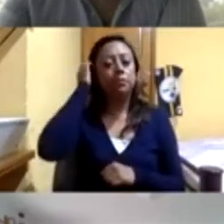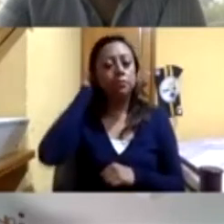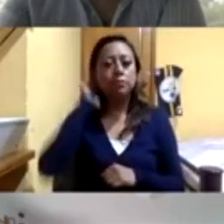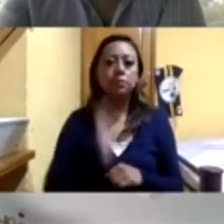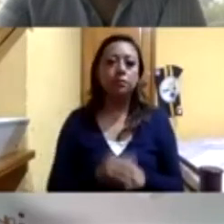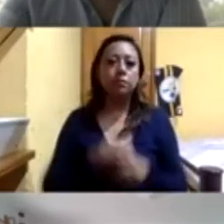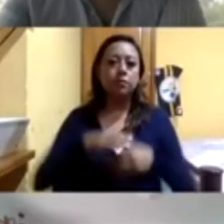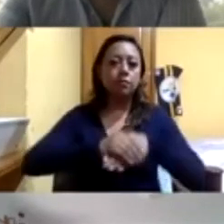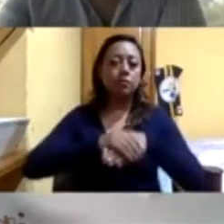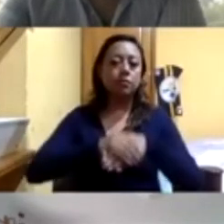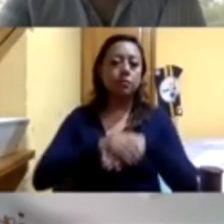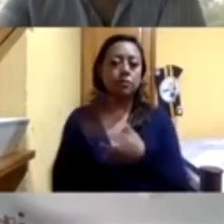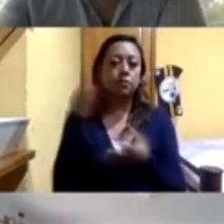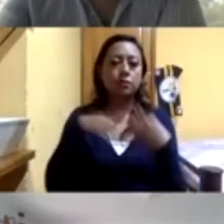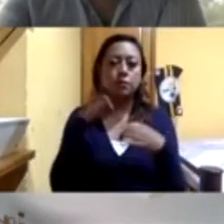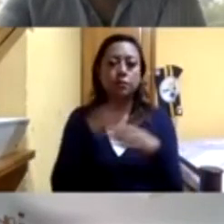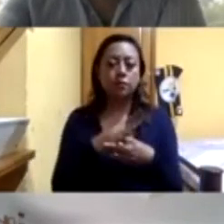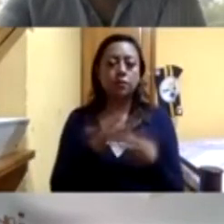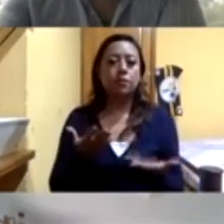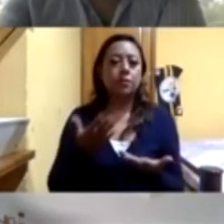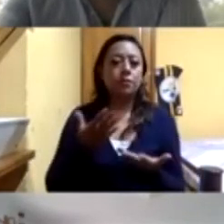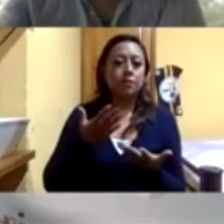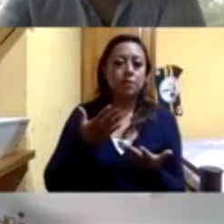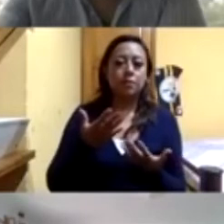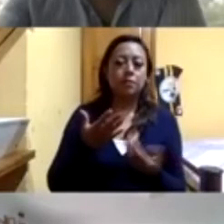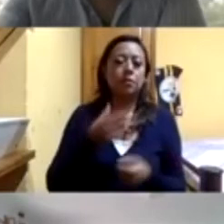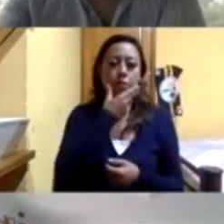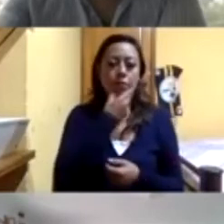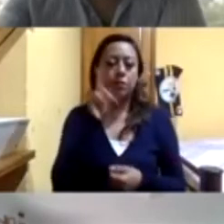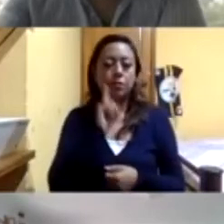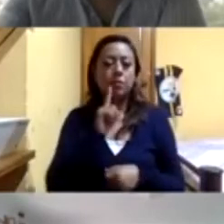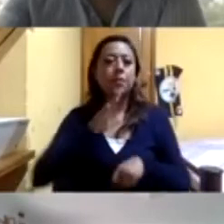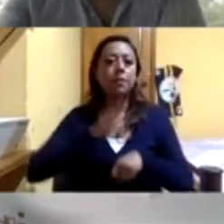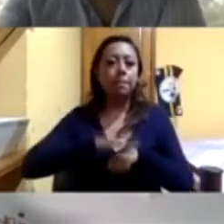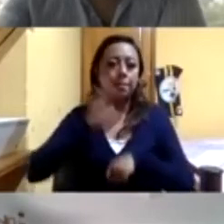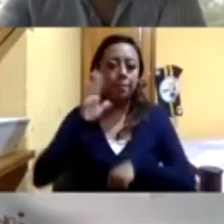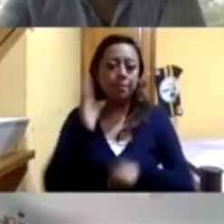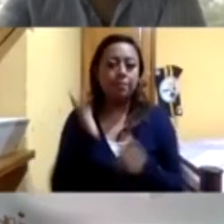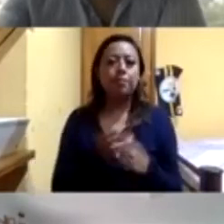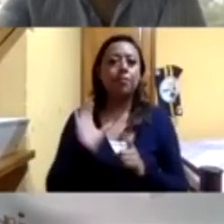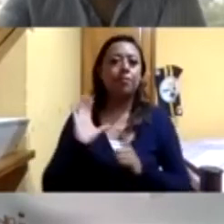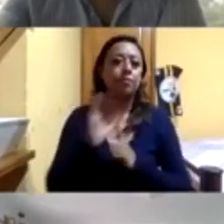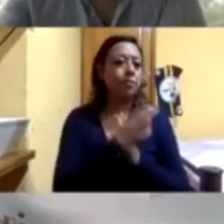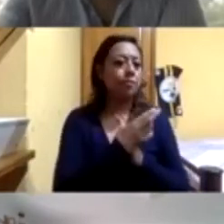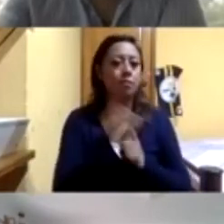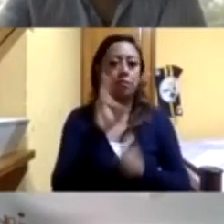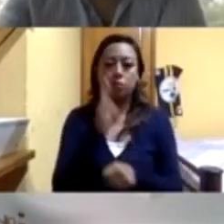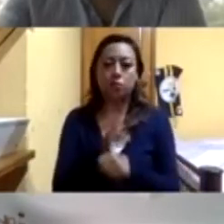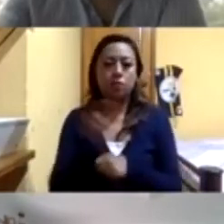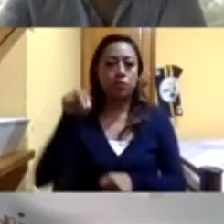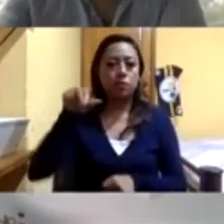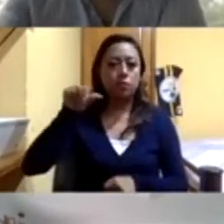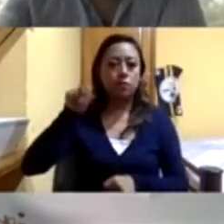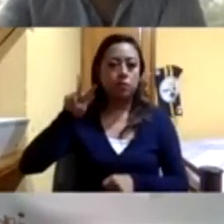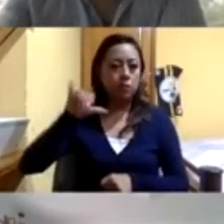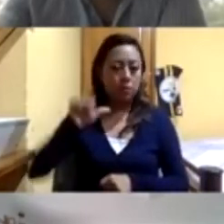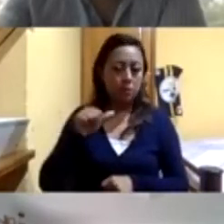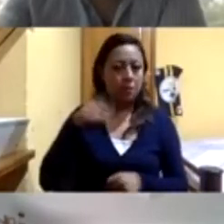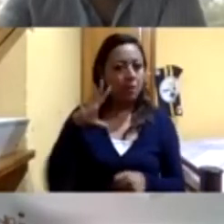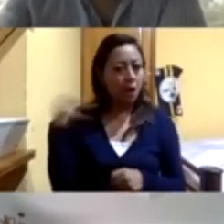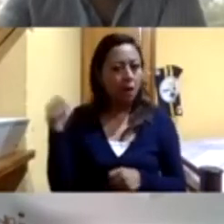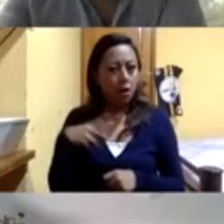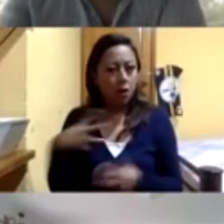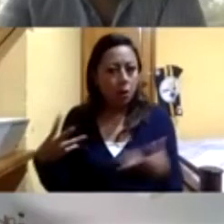Saludo a todas y a todos, en específico a la comisionada ciudadana María del Carmen Nava, por este esfuerzo en conjunto que se está realizando con